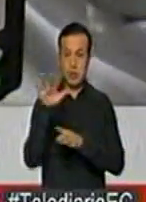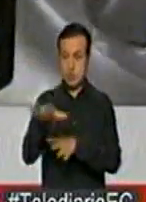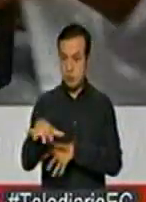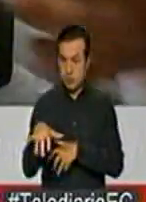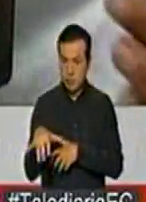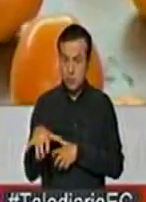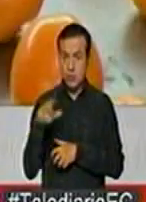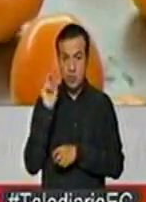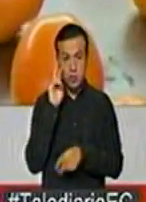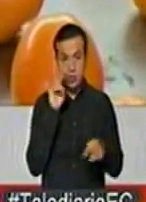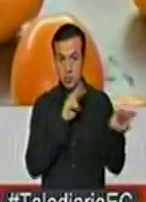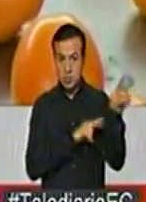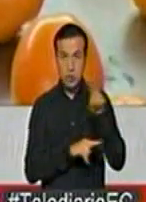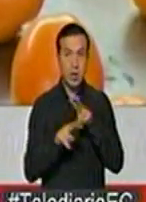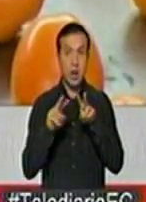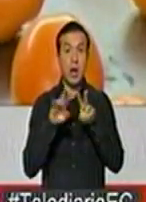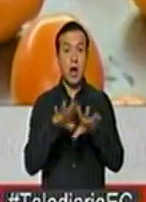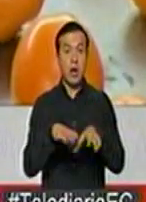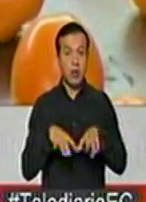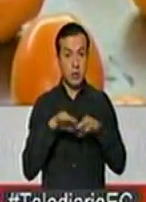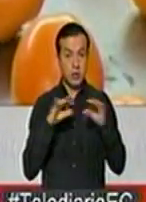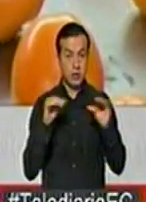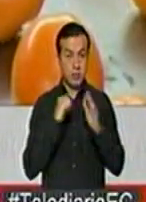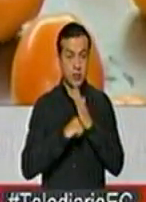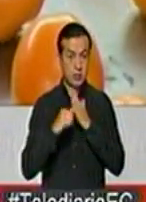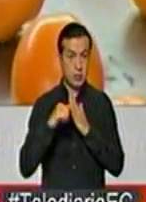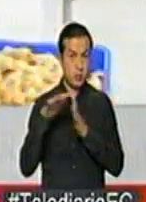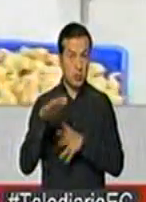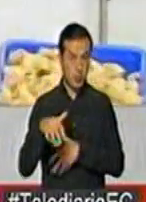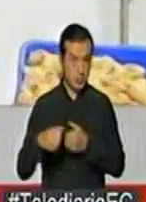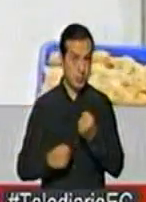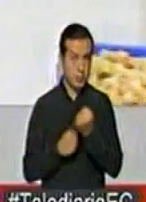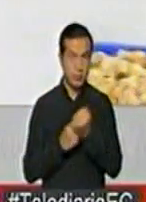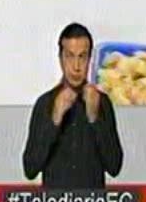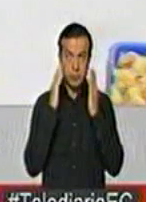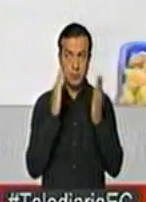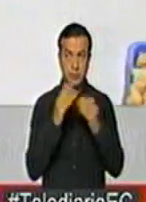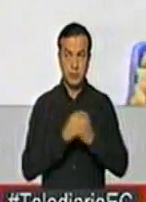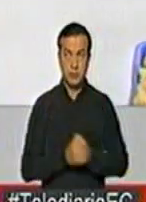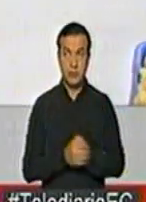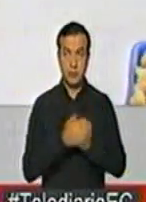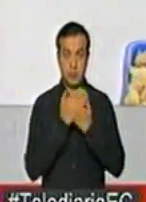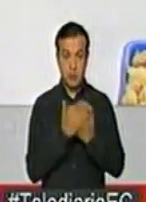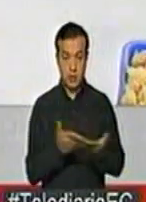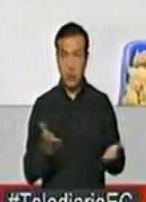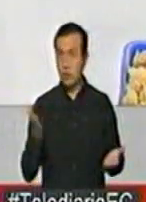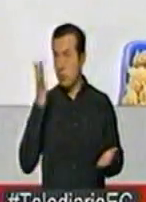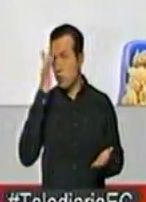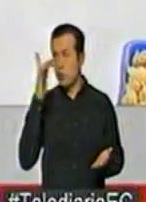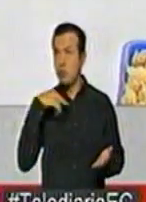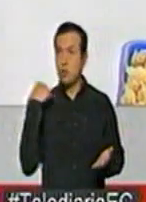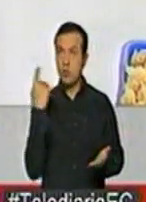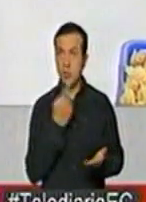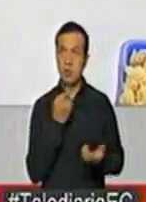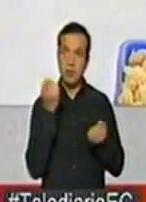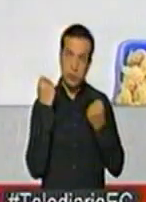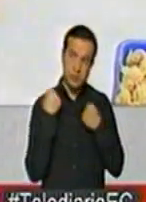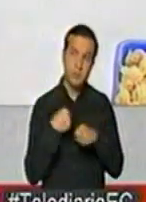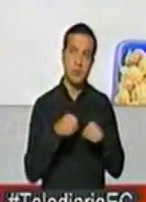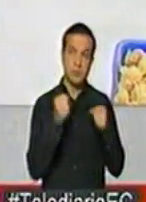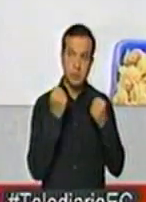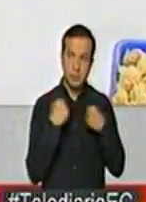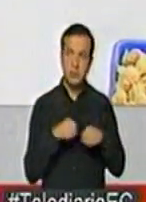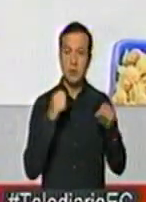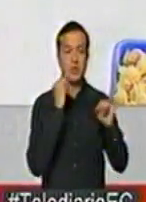la supervisión de agrocalidad y el Ministerio de Agricultura. Nada de esto es posible si no nos unimos. No nos unimos,